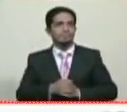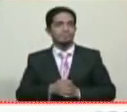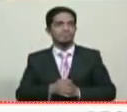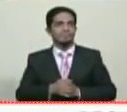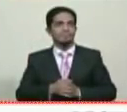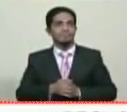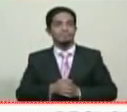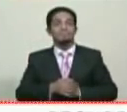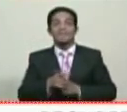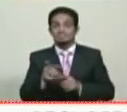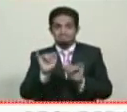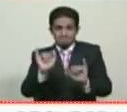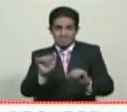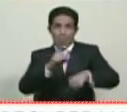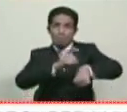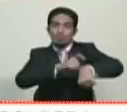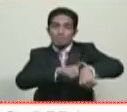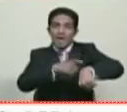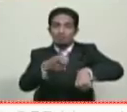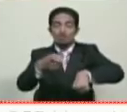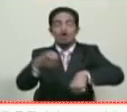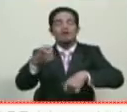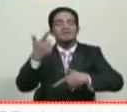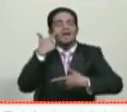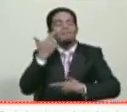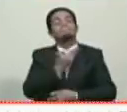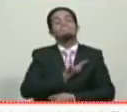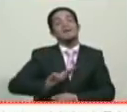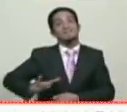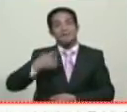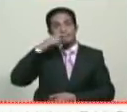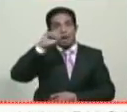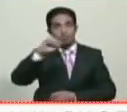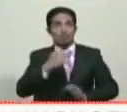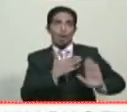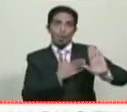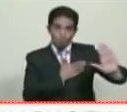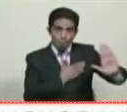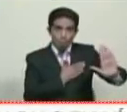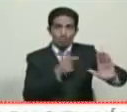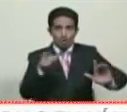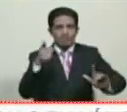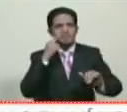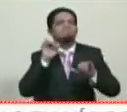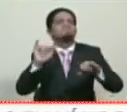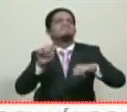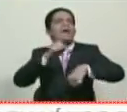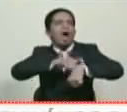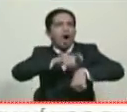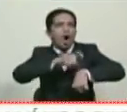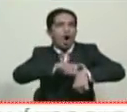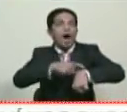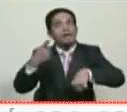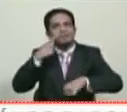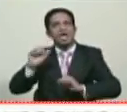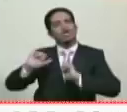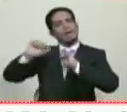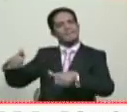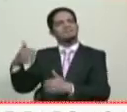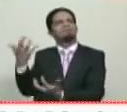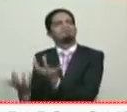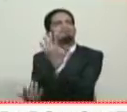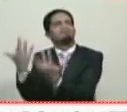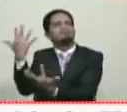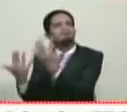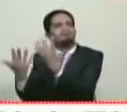que nuestro presidente Nicolás Maduro estaba juramentándose y tomando posesión del cargo en